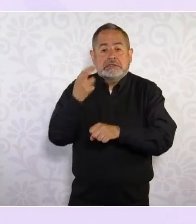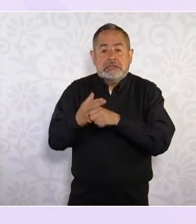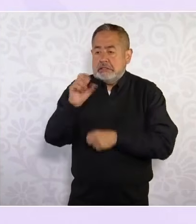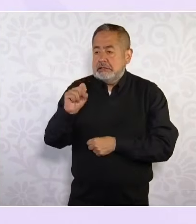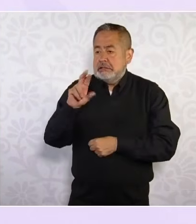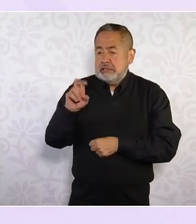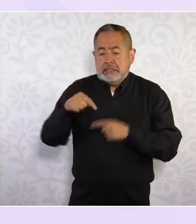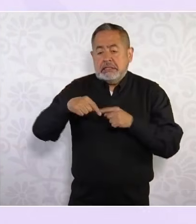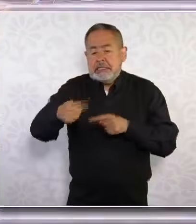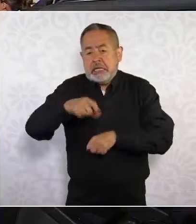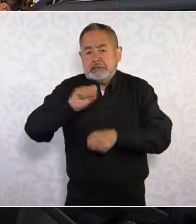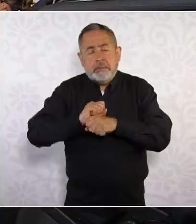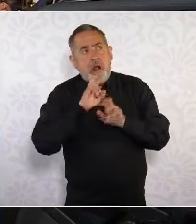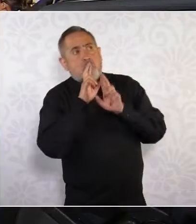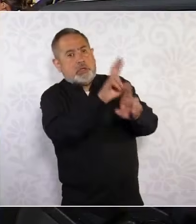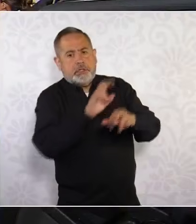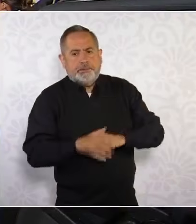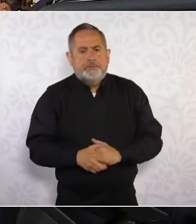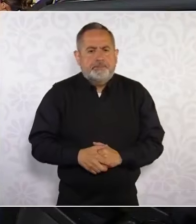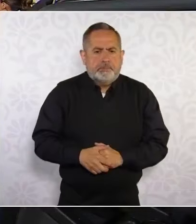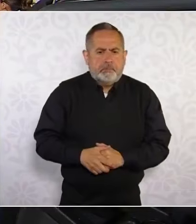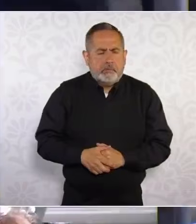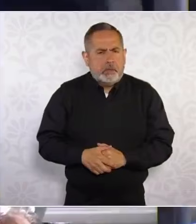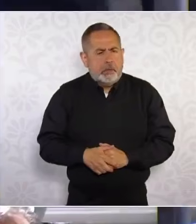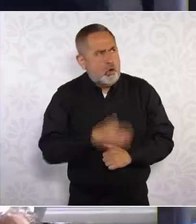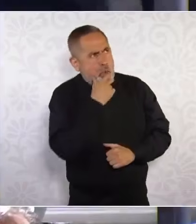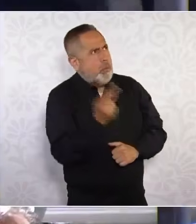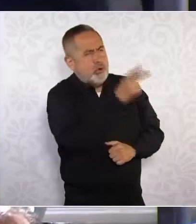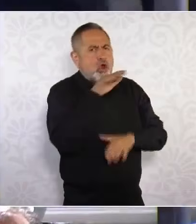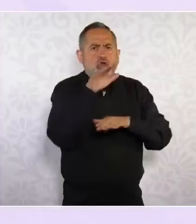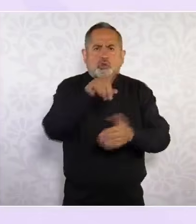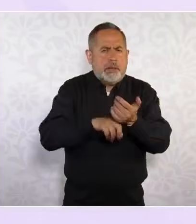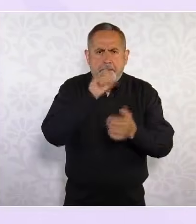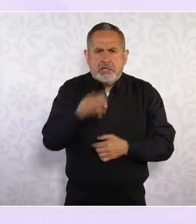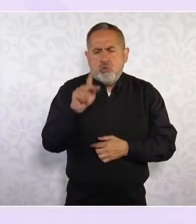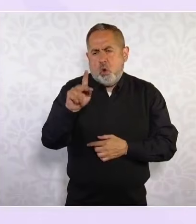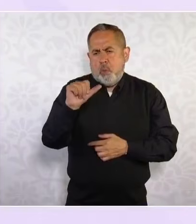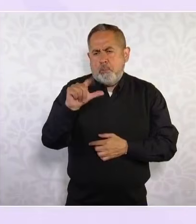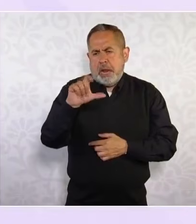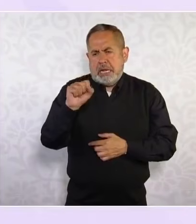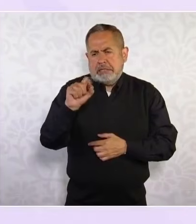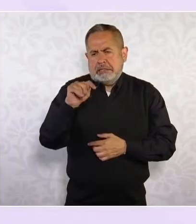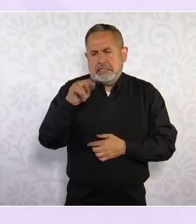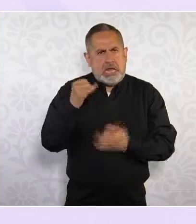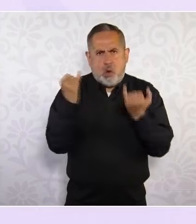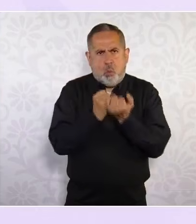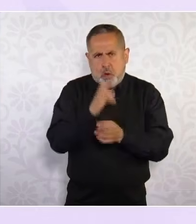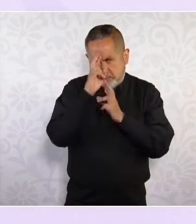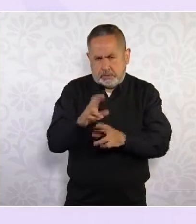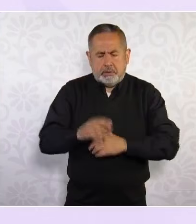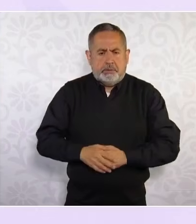semana. ¿Se mantiene lo de su postura frente al Estado de Palestina? Sí, pues no solamente es de la